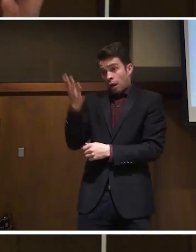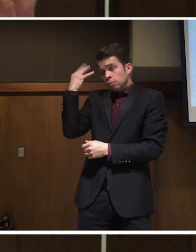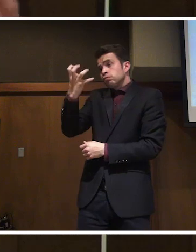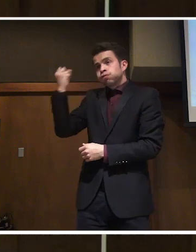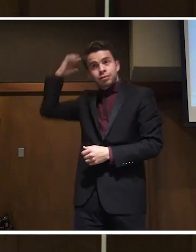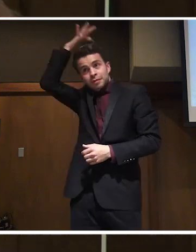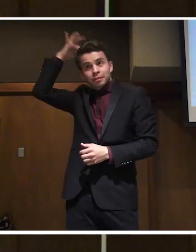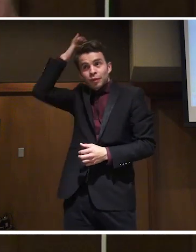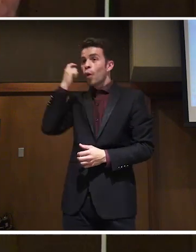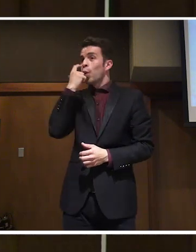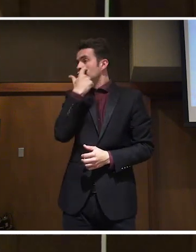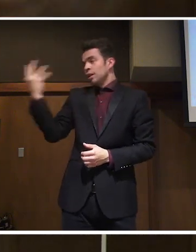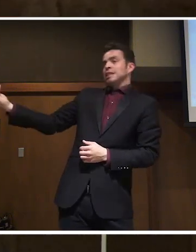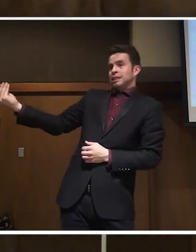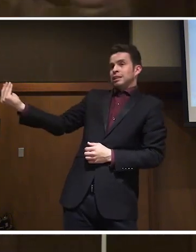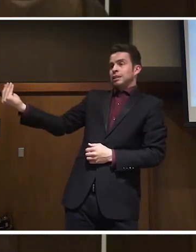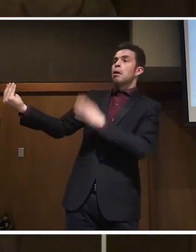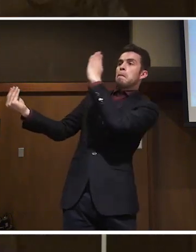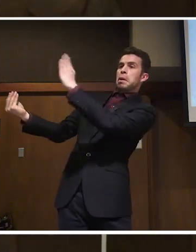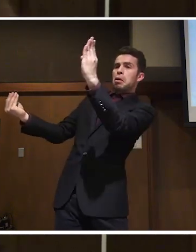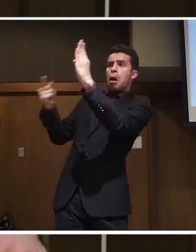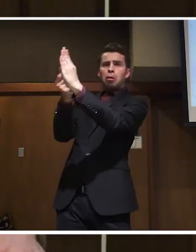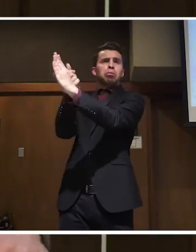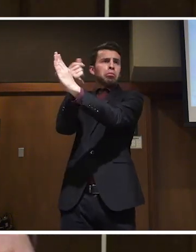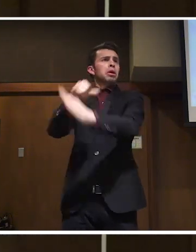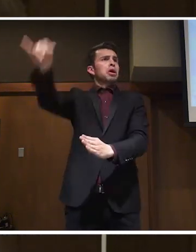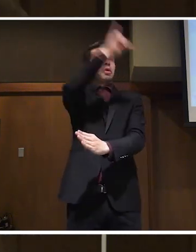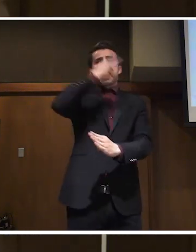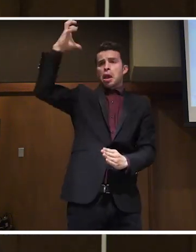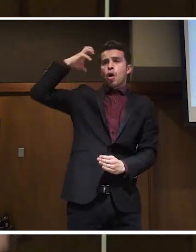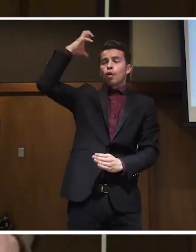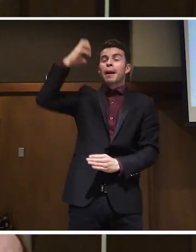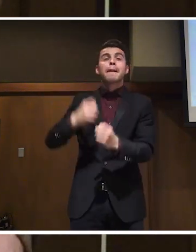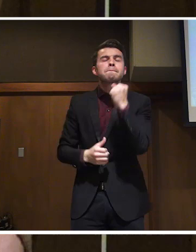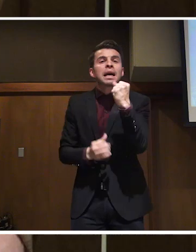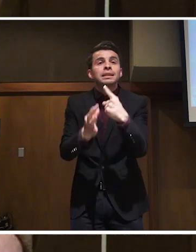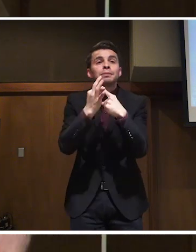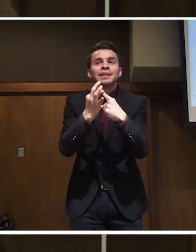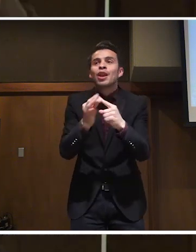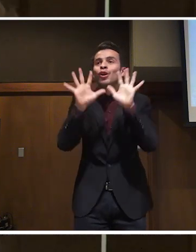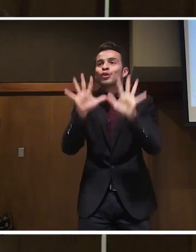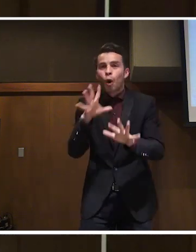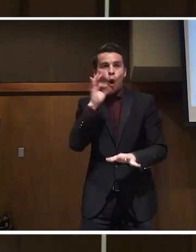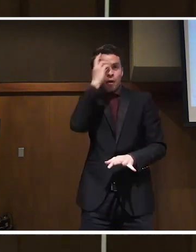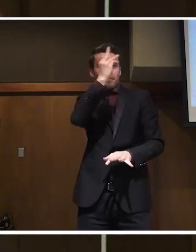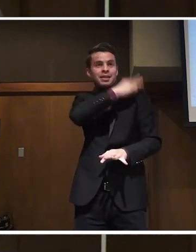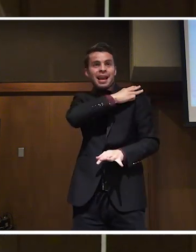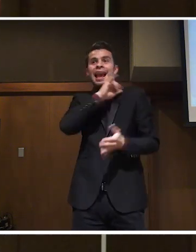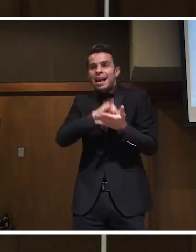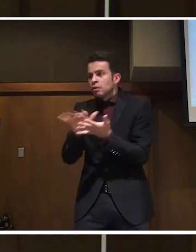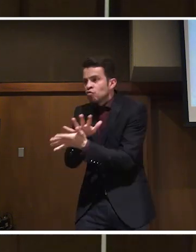en su época, pero es una biblioteca de libros que están igualitos en todas las bibliotecas europeas. Es la colección Pineda, que era totalmente